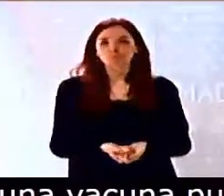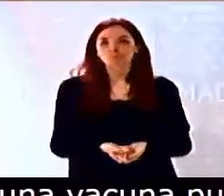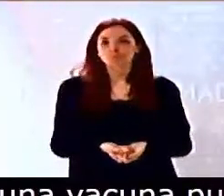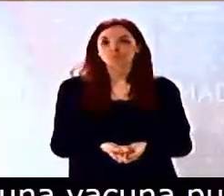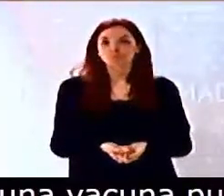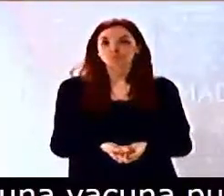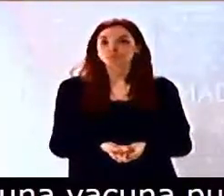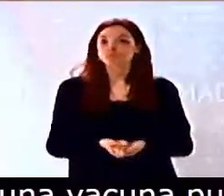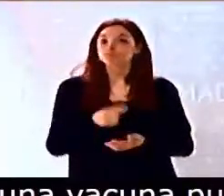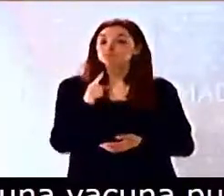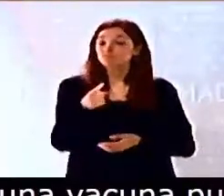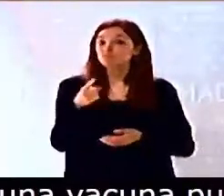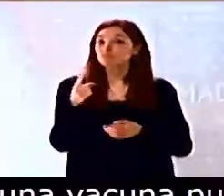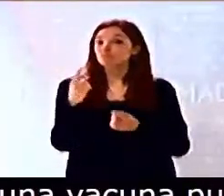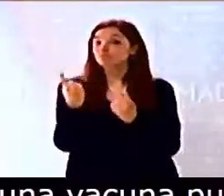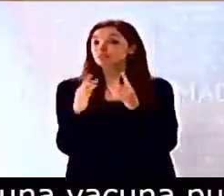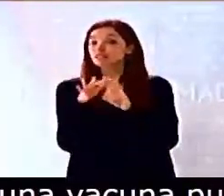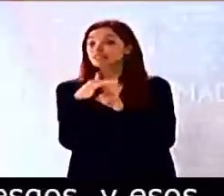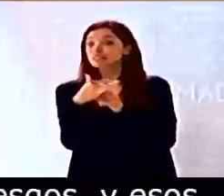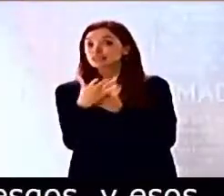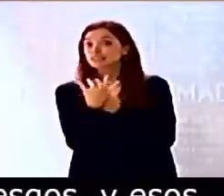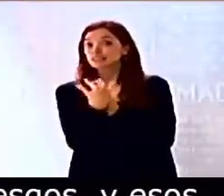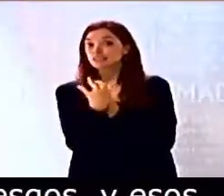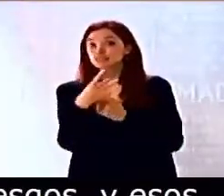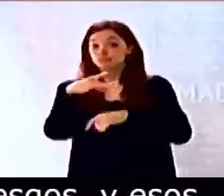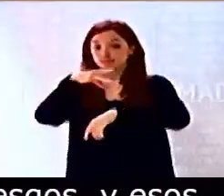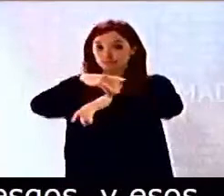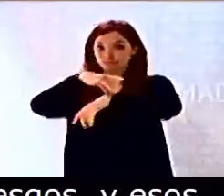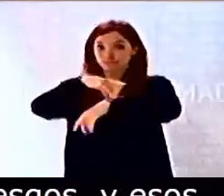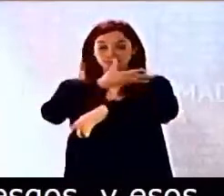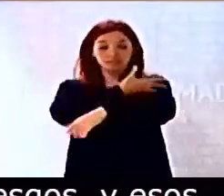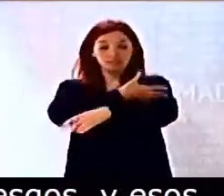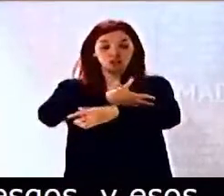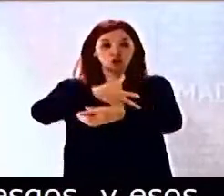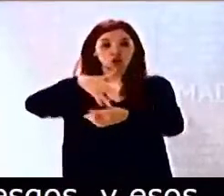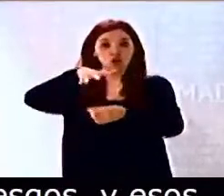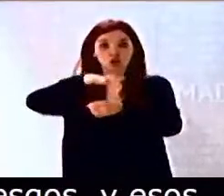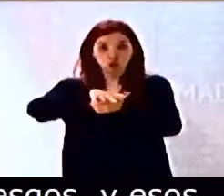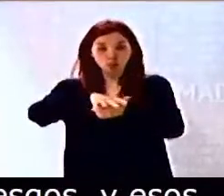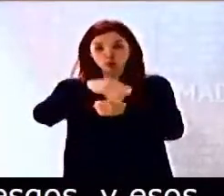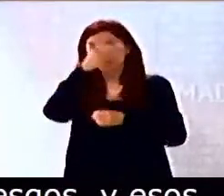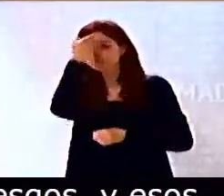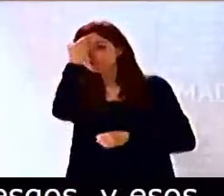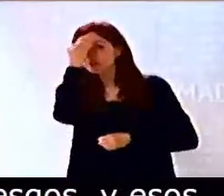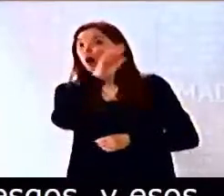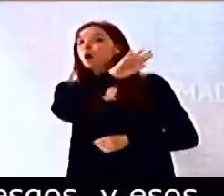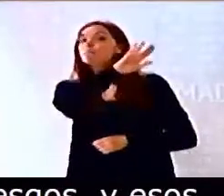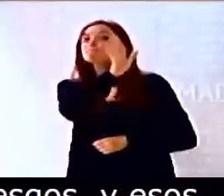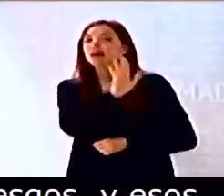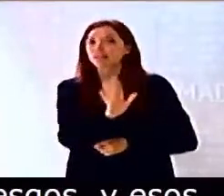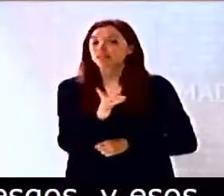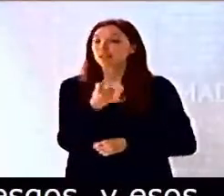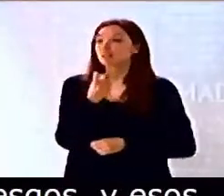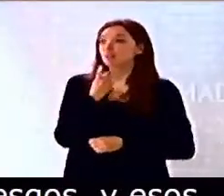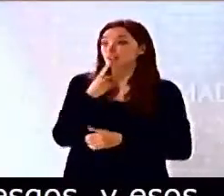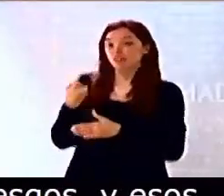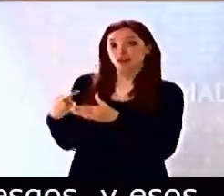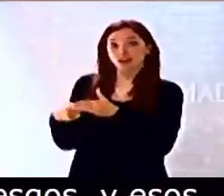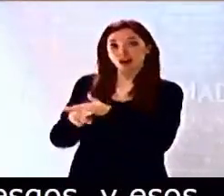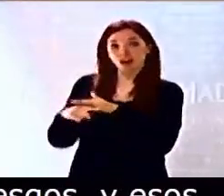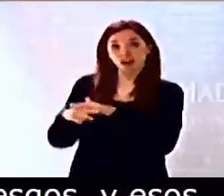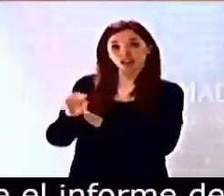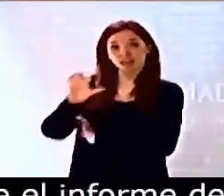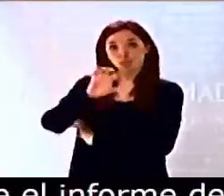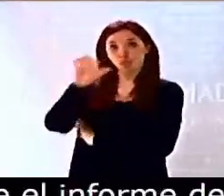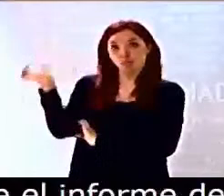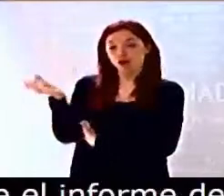Y esos eventos trombóticos parece que se dan por lo que dice el informe de la EMA, de la